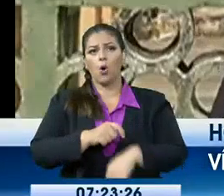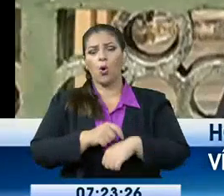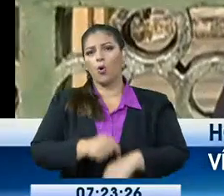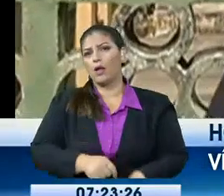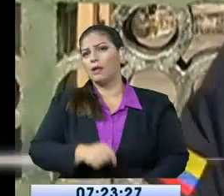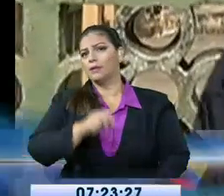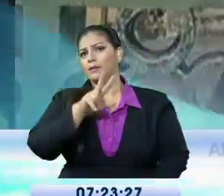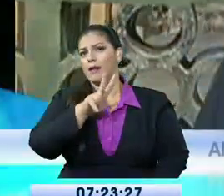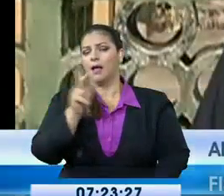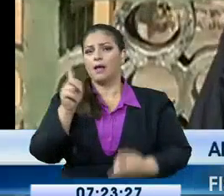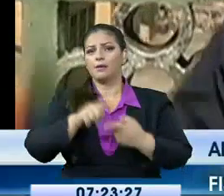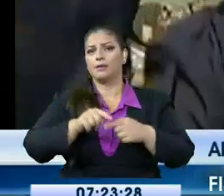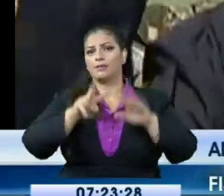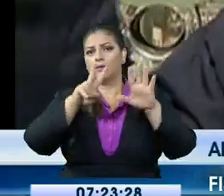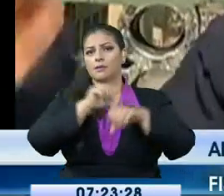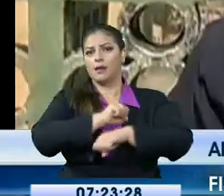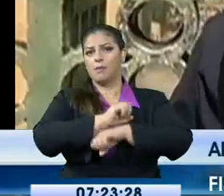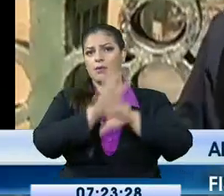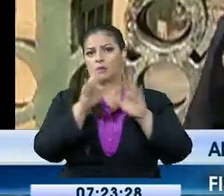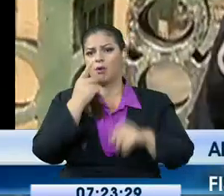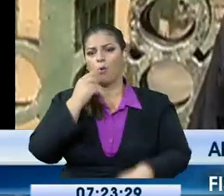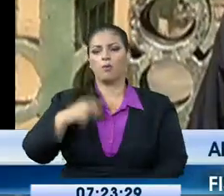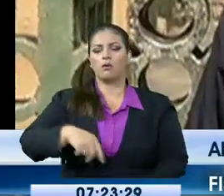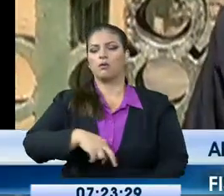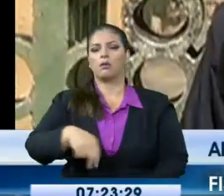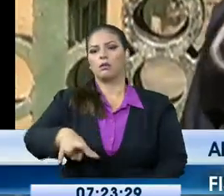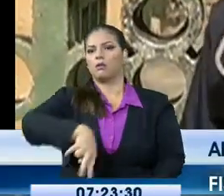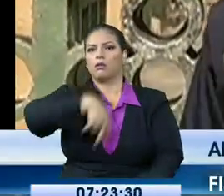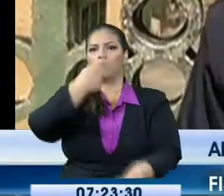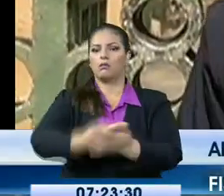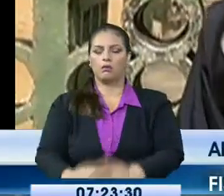mañana. De repente lo han visto que ha convulsionado